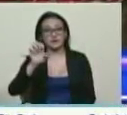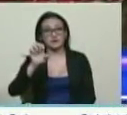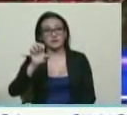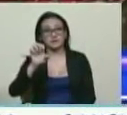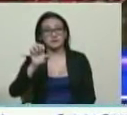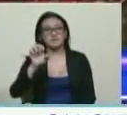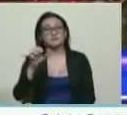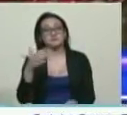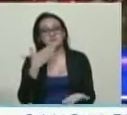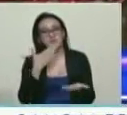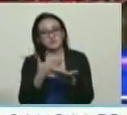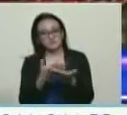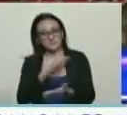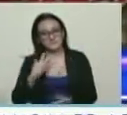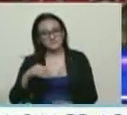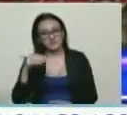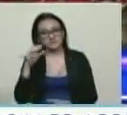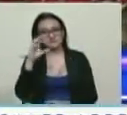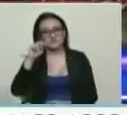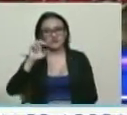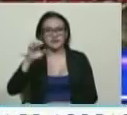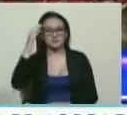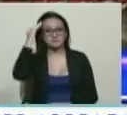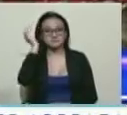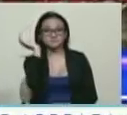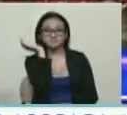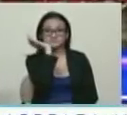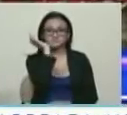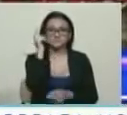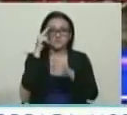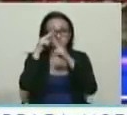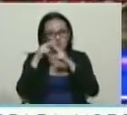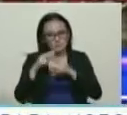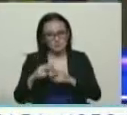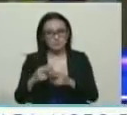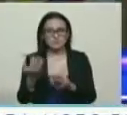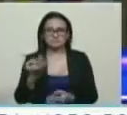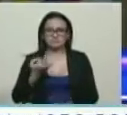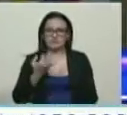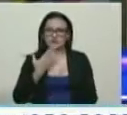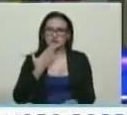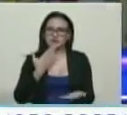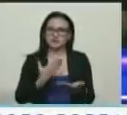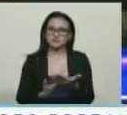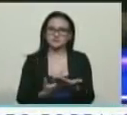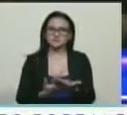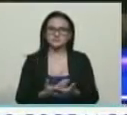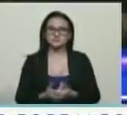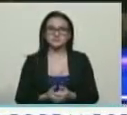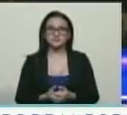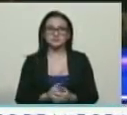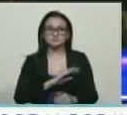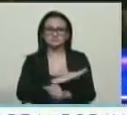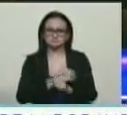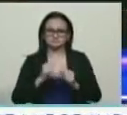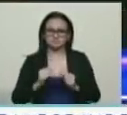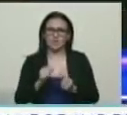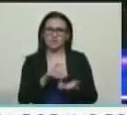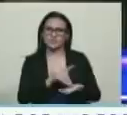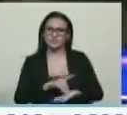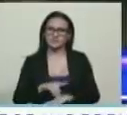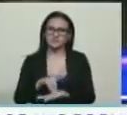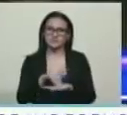su presidenta Tibisay Lucena, nuestra admiración, nuestro reconocimiento por su valentía, por su